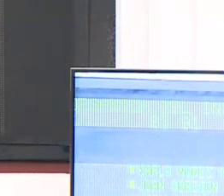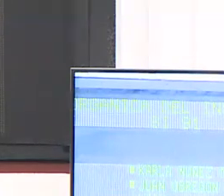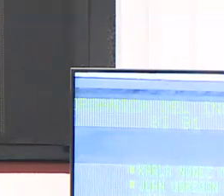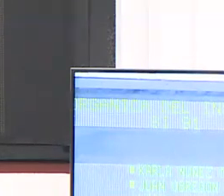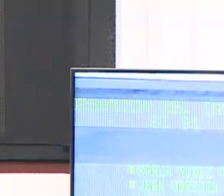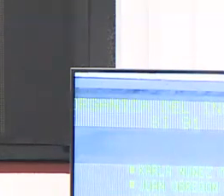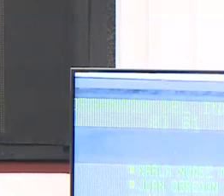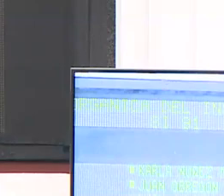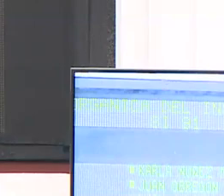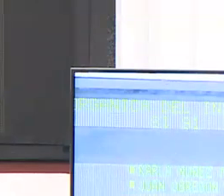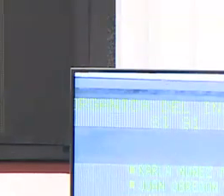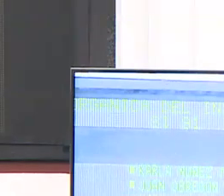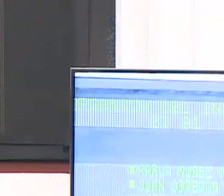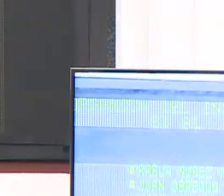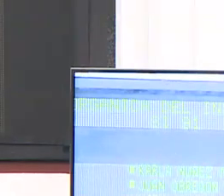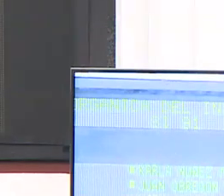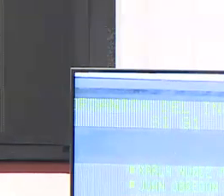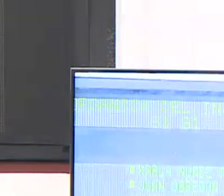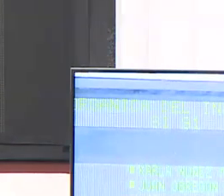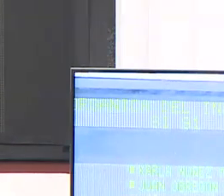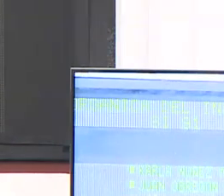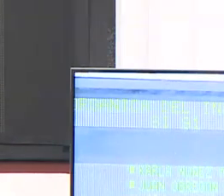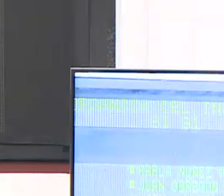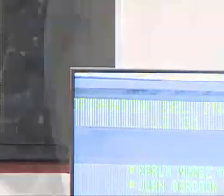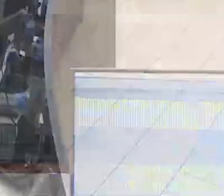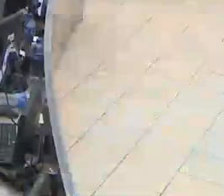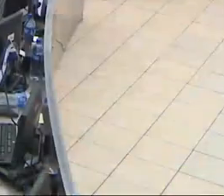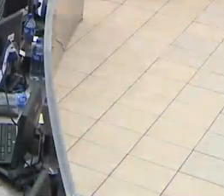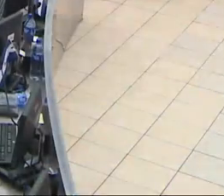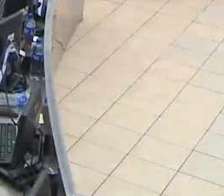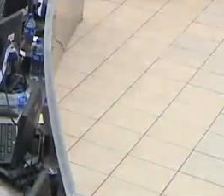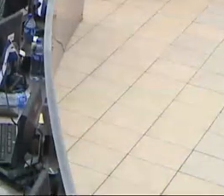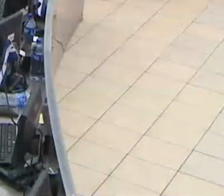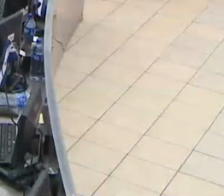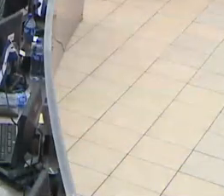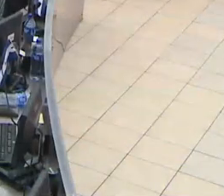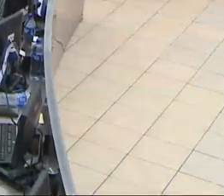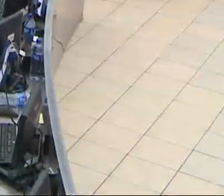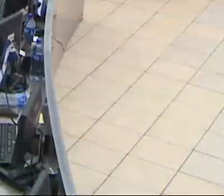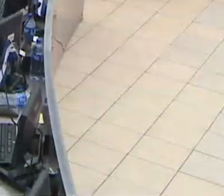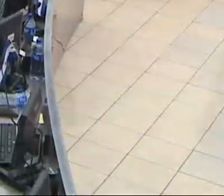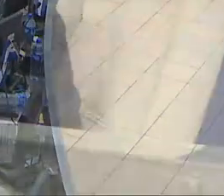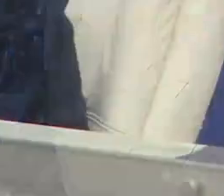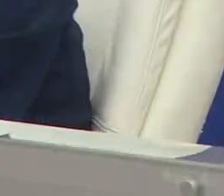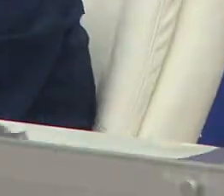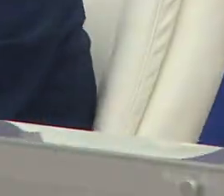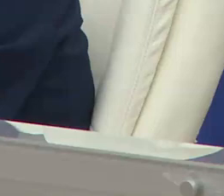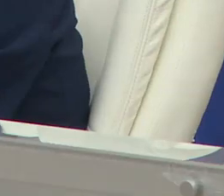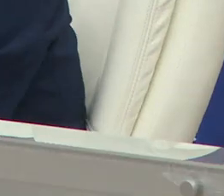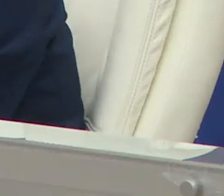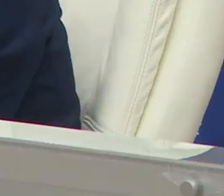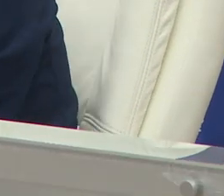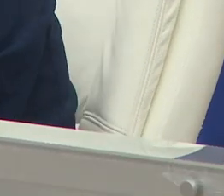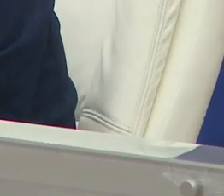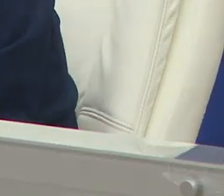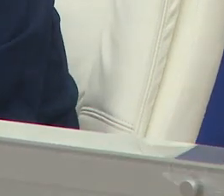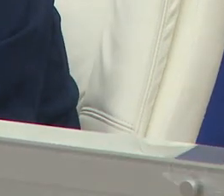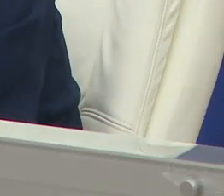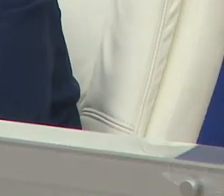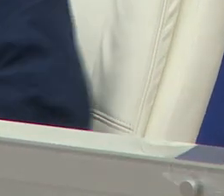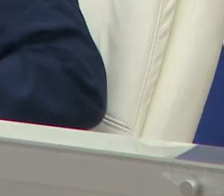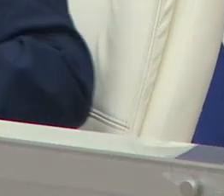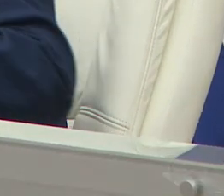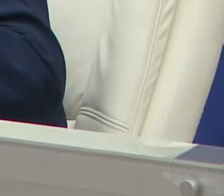Se cierra la votación, 91 votos a favor, 0 en contra, 0 abstenciones, 0